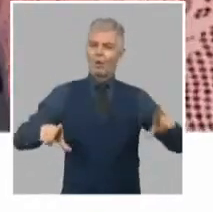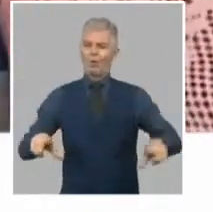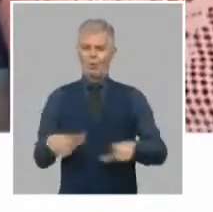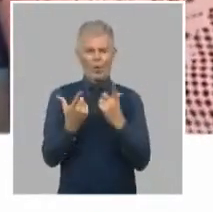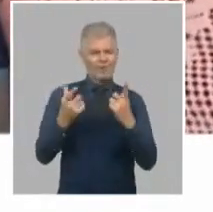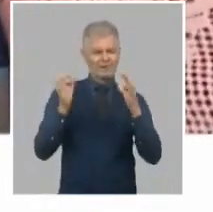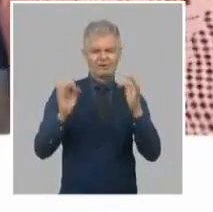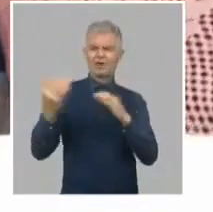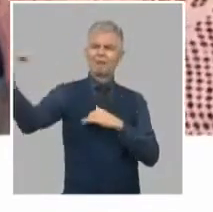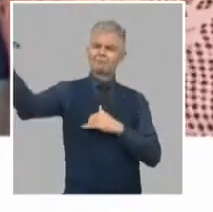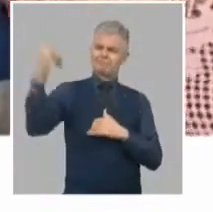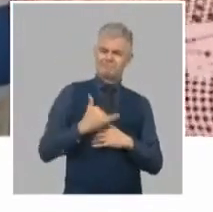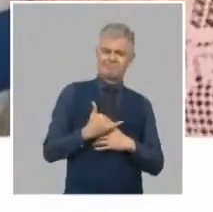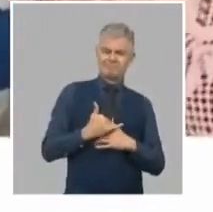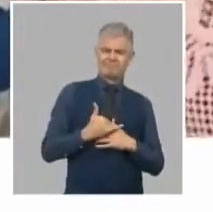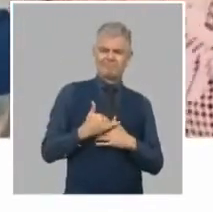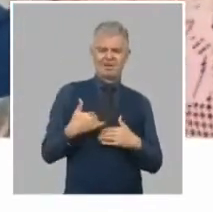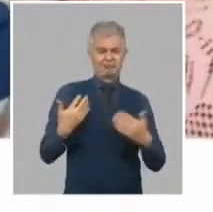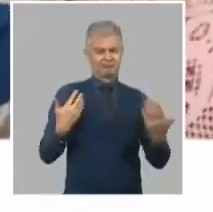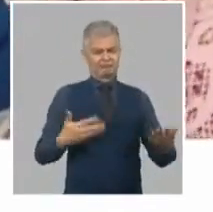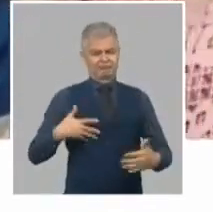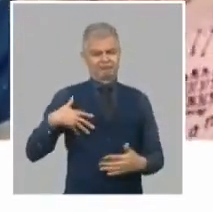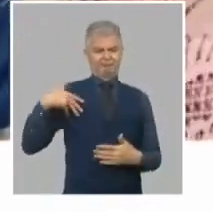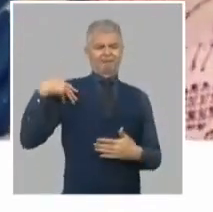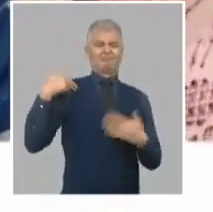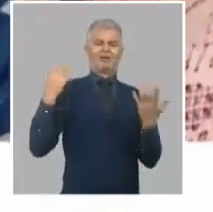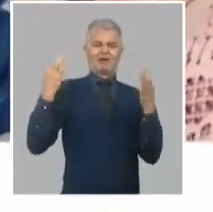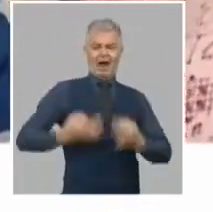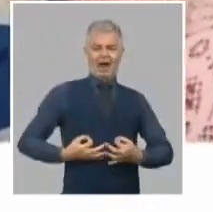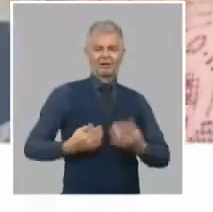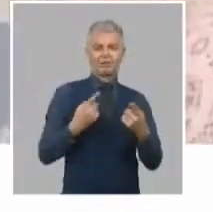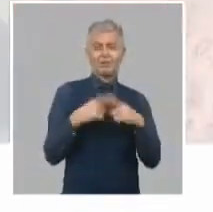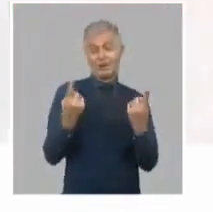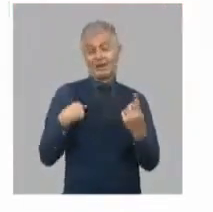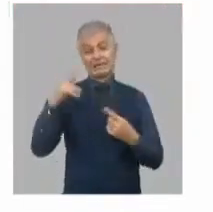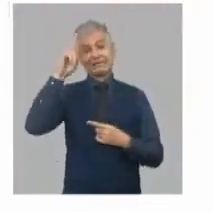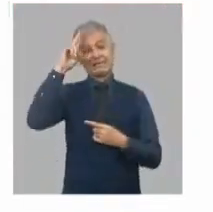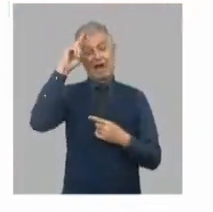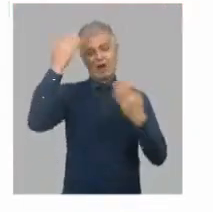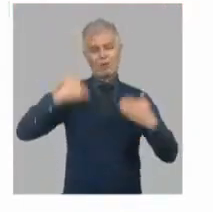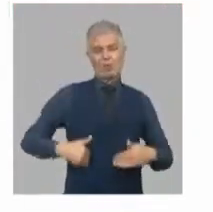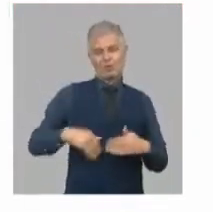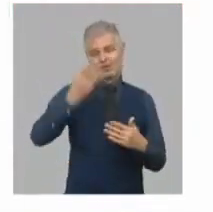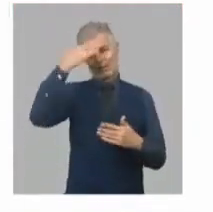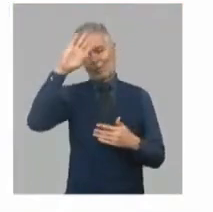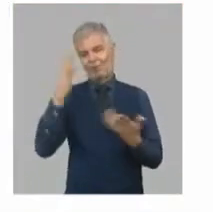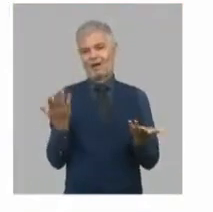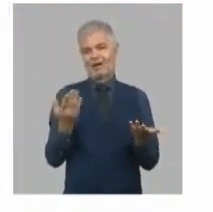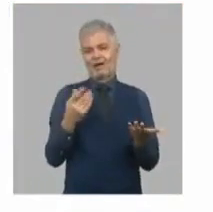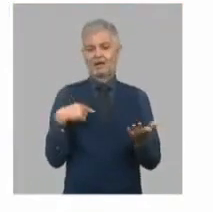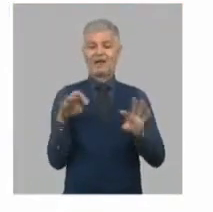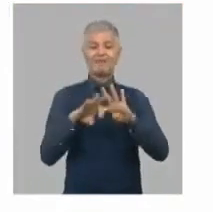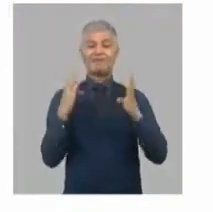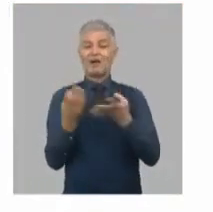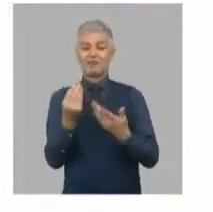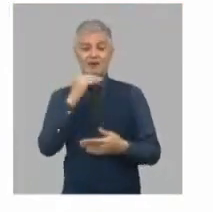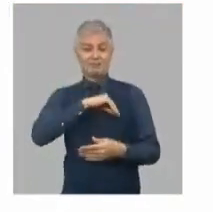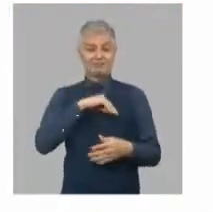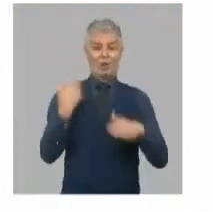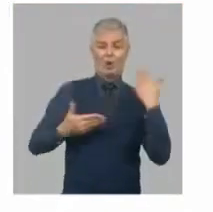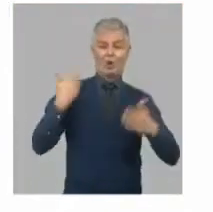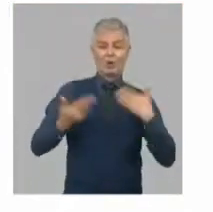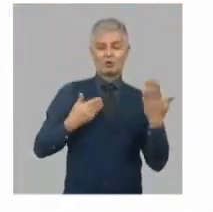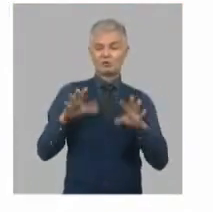y va a venir con la moral muy alta de haber puesto bien en alto la salud de Cuba. Aquí la familia orgullosa por la misión